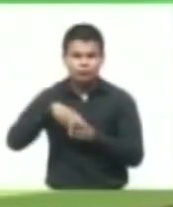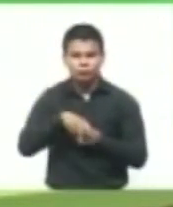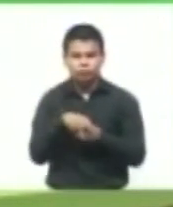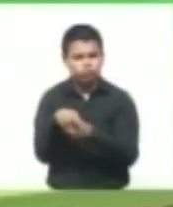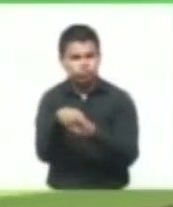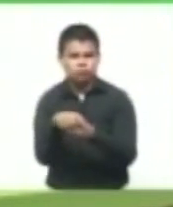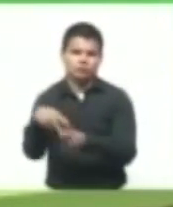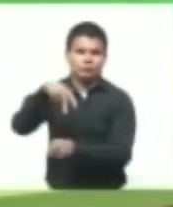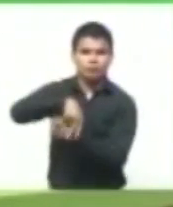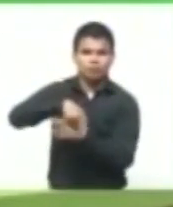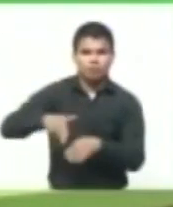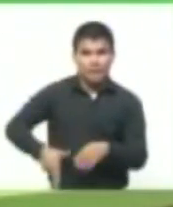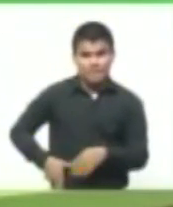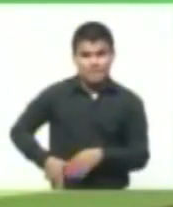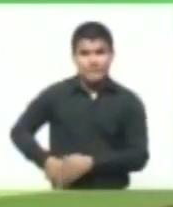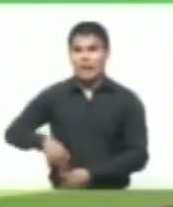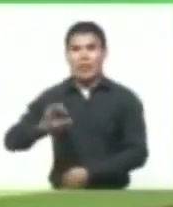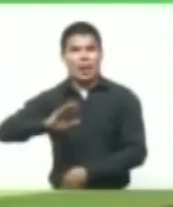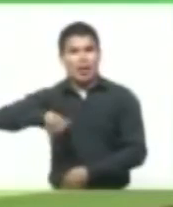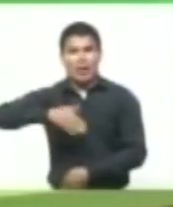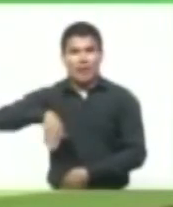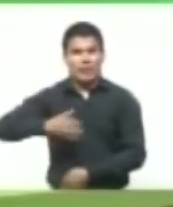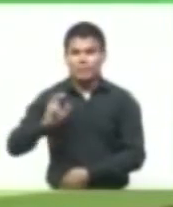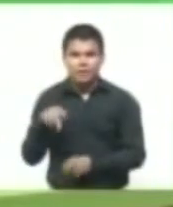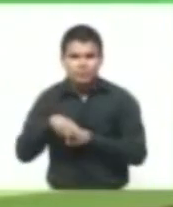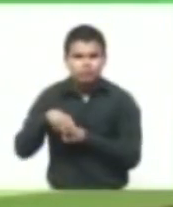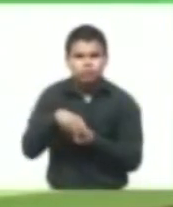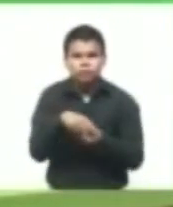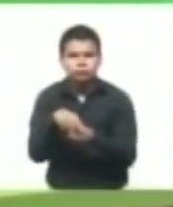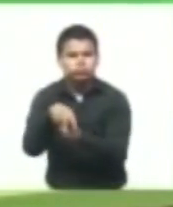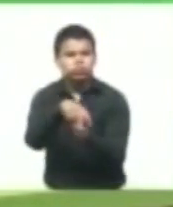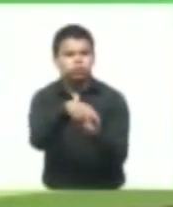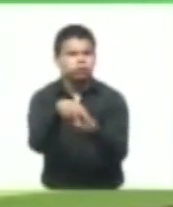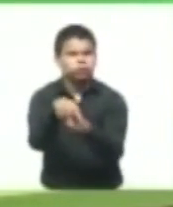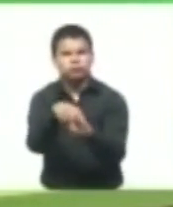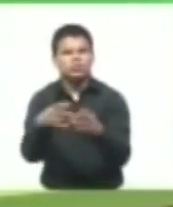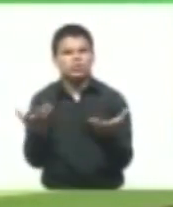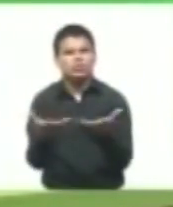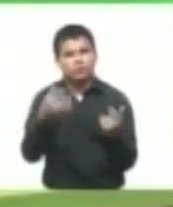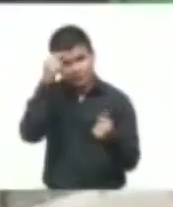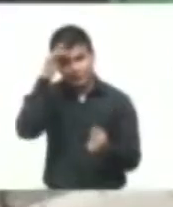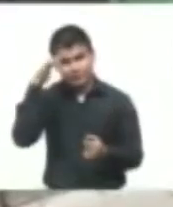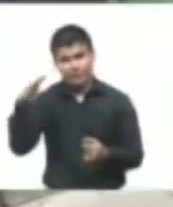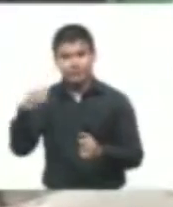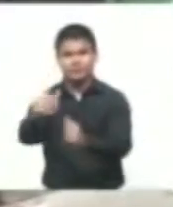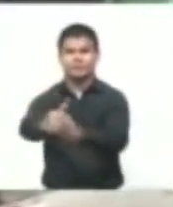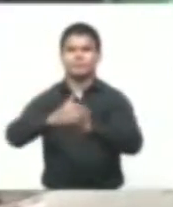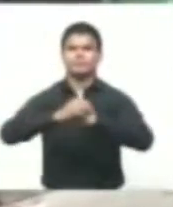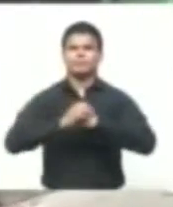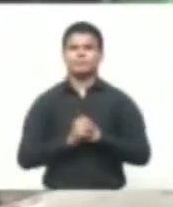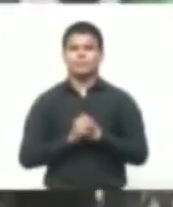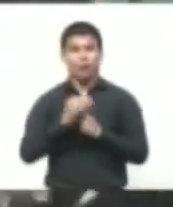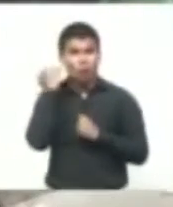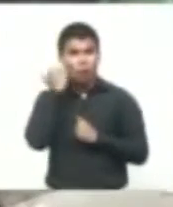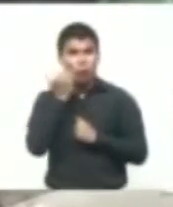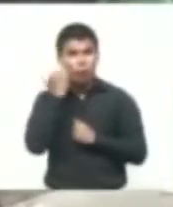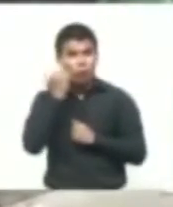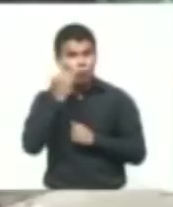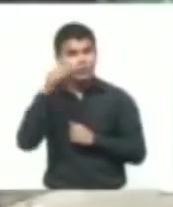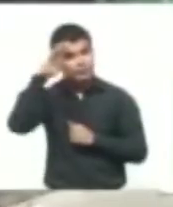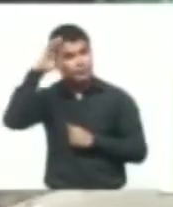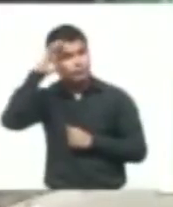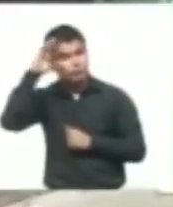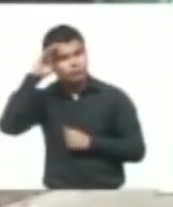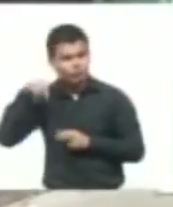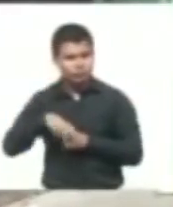sujeto, cuando huía después de cometer un atraco en el centro histórico. Aquí está el informe en Las Noticias. Una valiente patrullera de la Policía